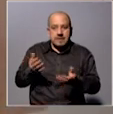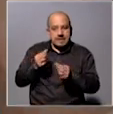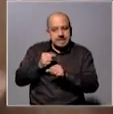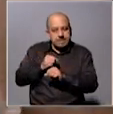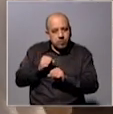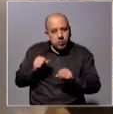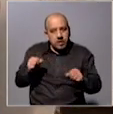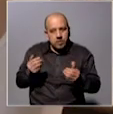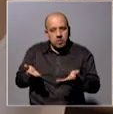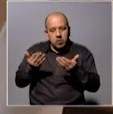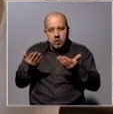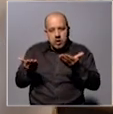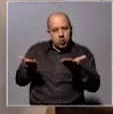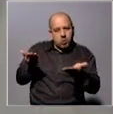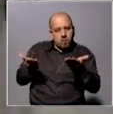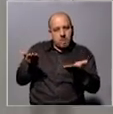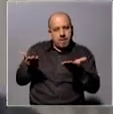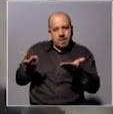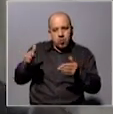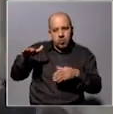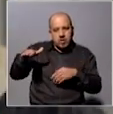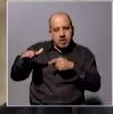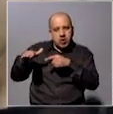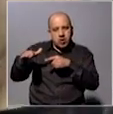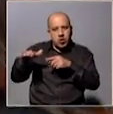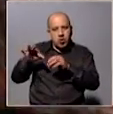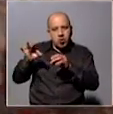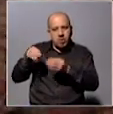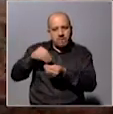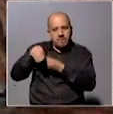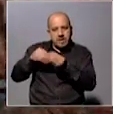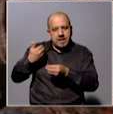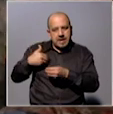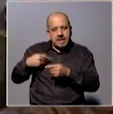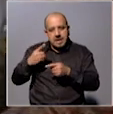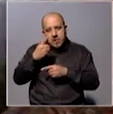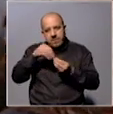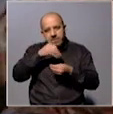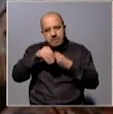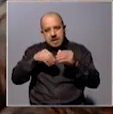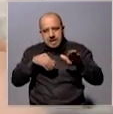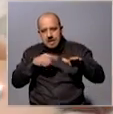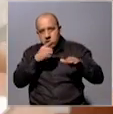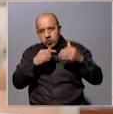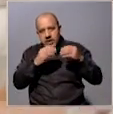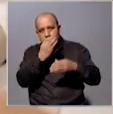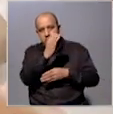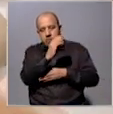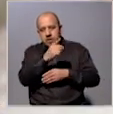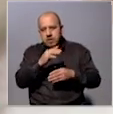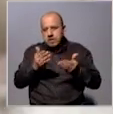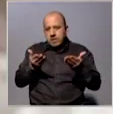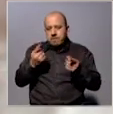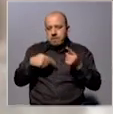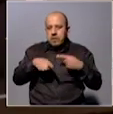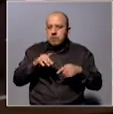pueda cotejar entre un niño o una familia argentina y una familia colombiana, pero